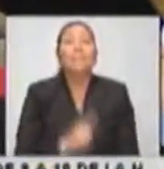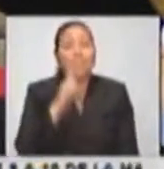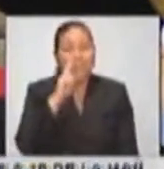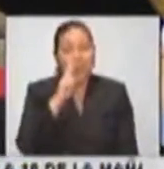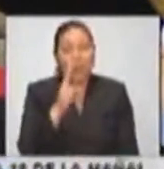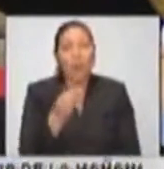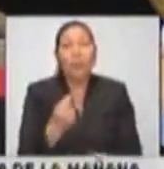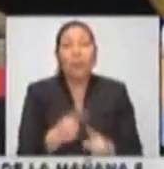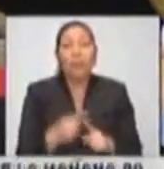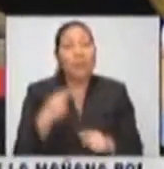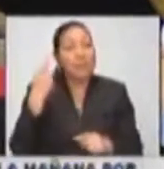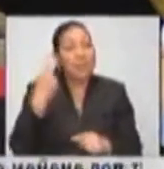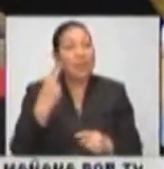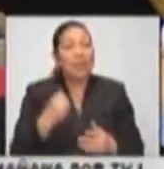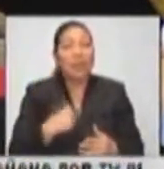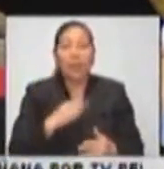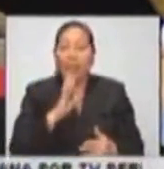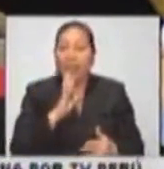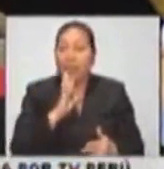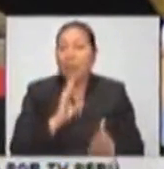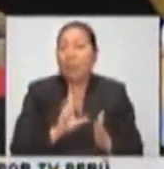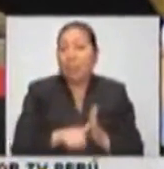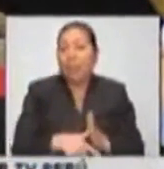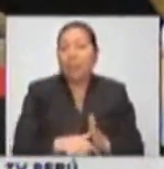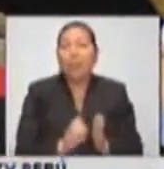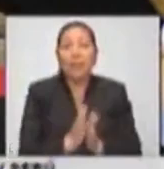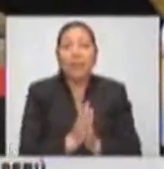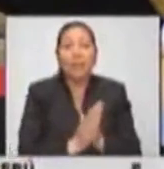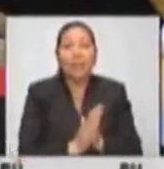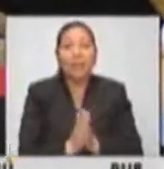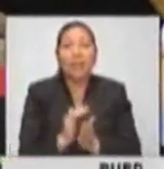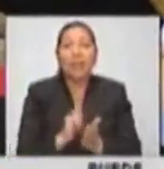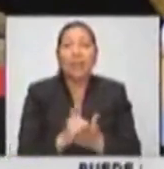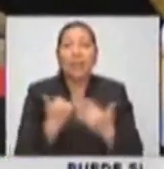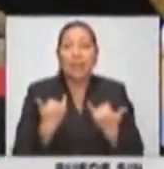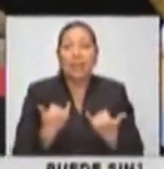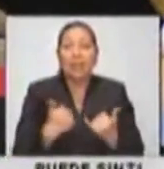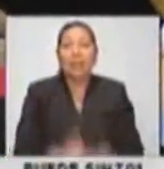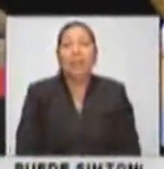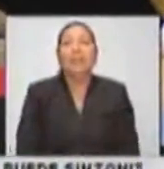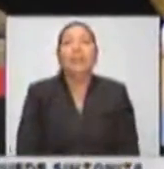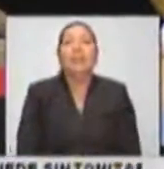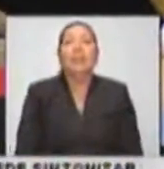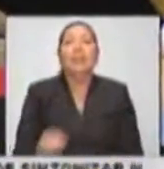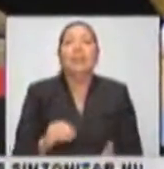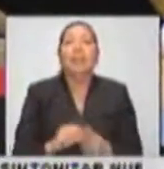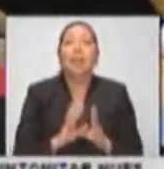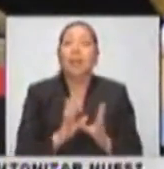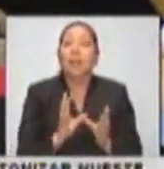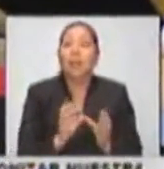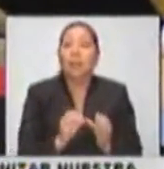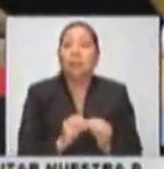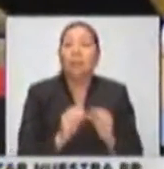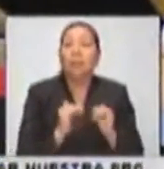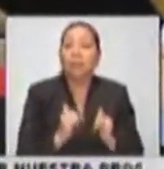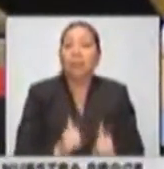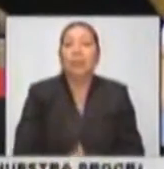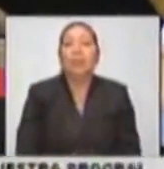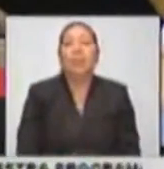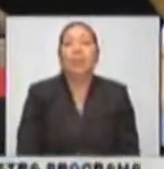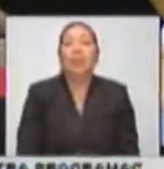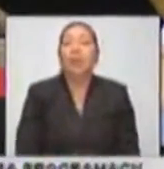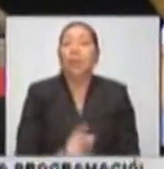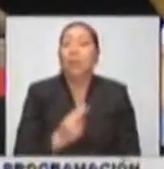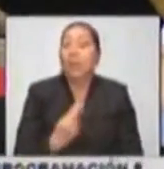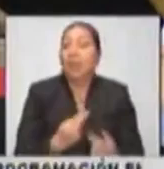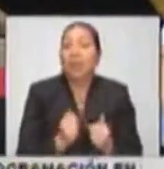considerado así por diversas razones, lo podemos comentar después, pero creo que Perú tiene ventajas en eso. Y consideraciones globales, posicionamiento, ¿no?,